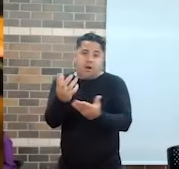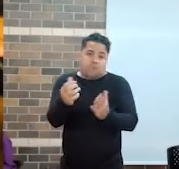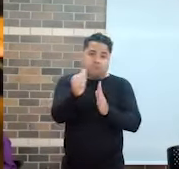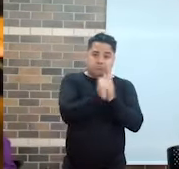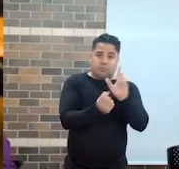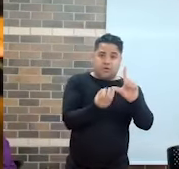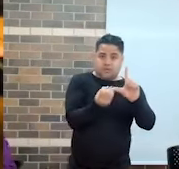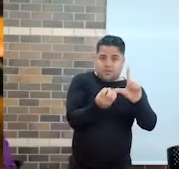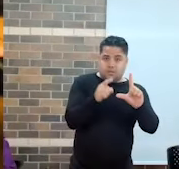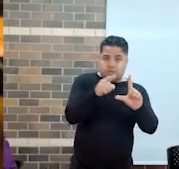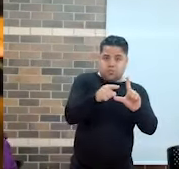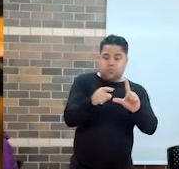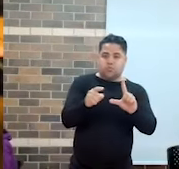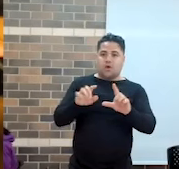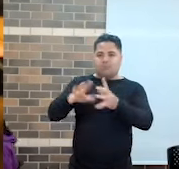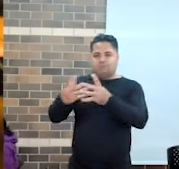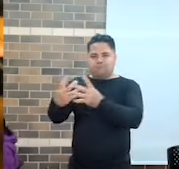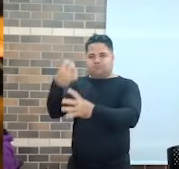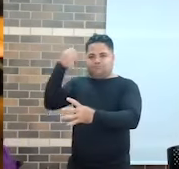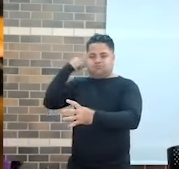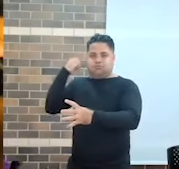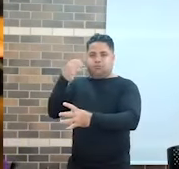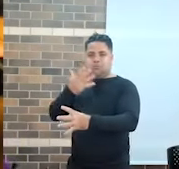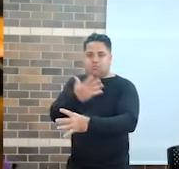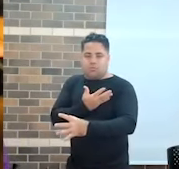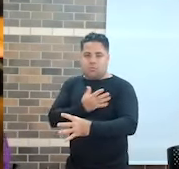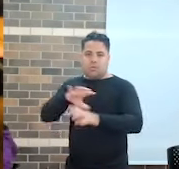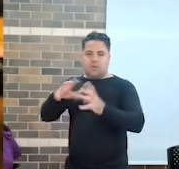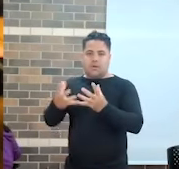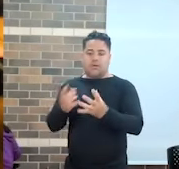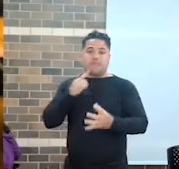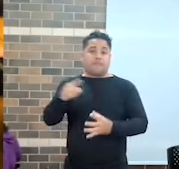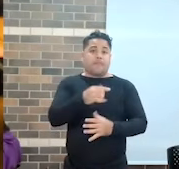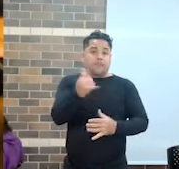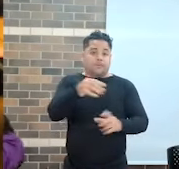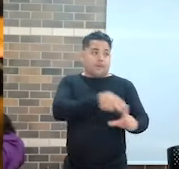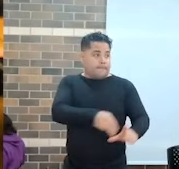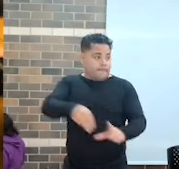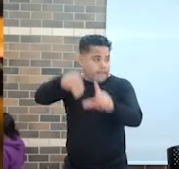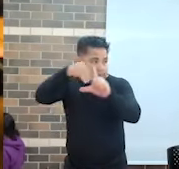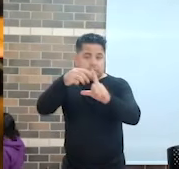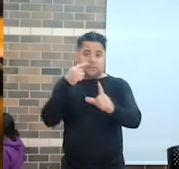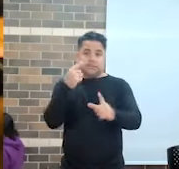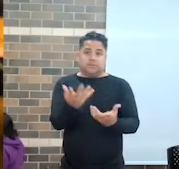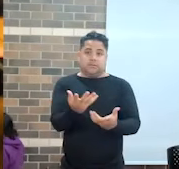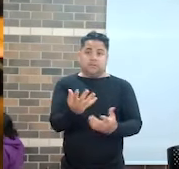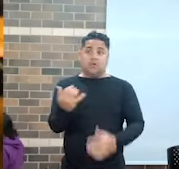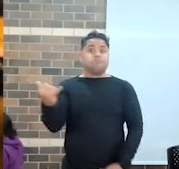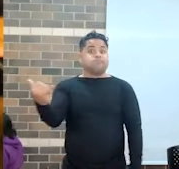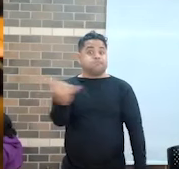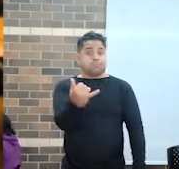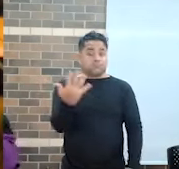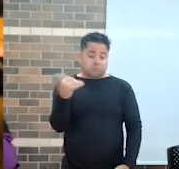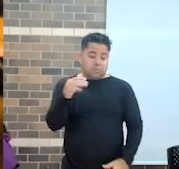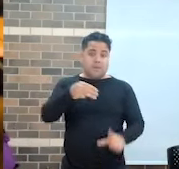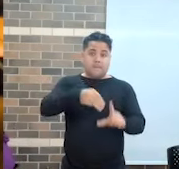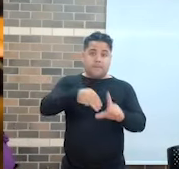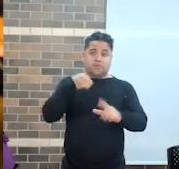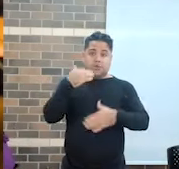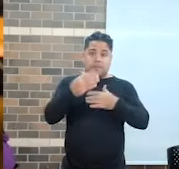licenciatura en Pedagogía de la Madre Tierra, así que ya contamos con maestría, que también una maestría